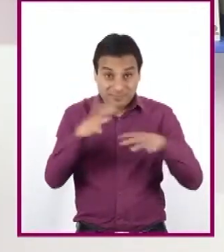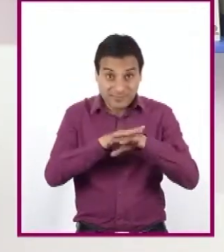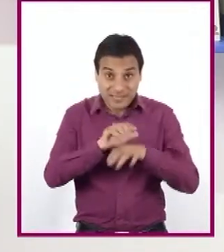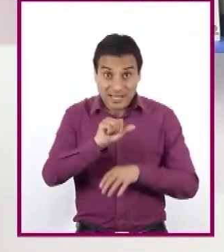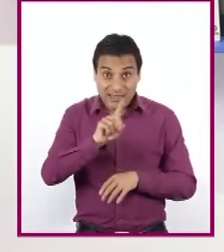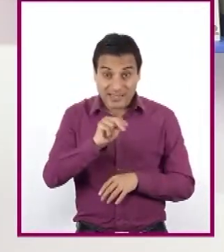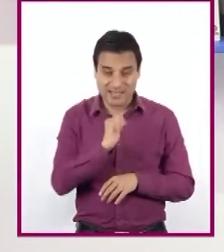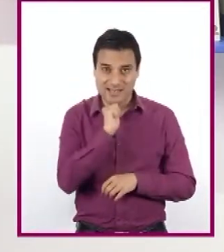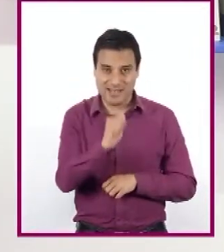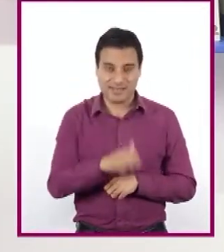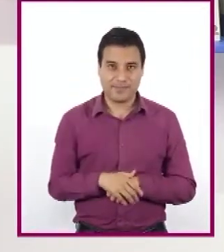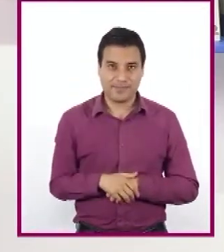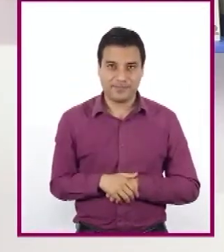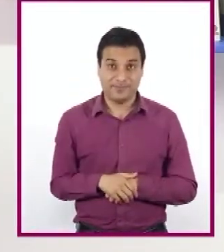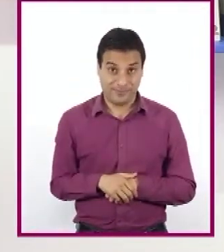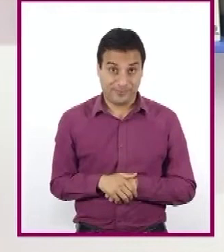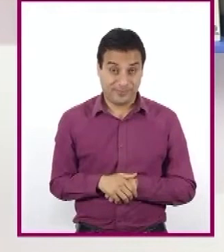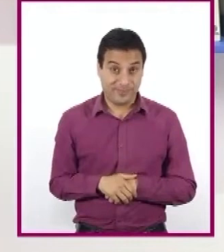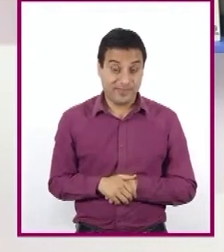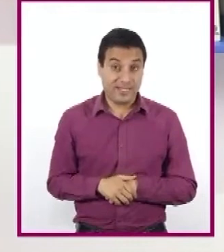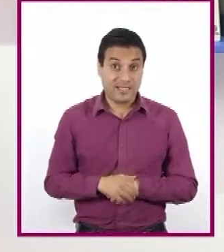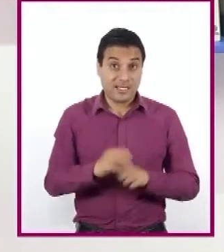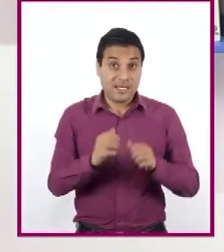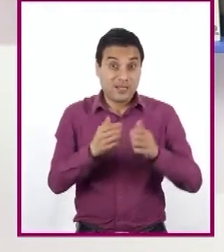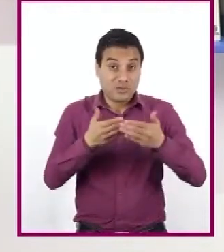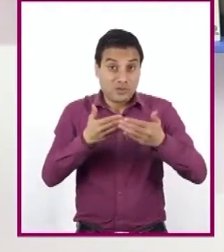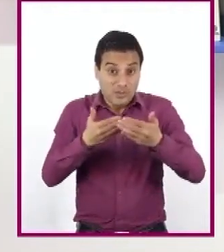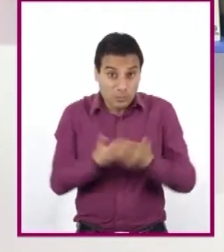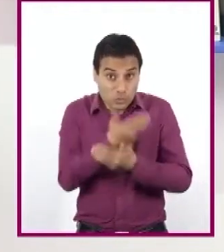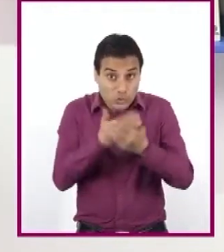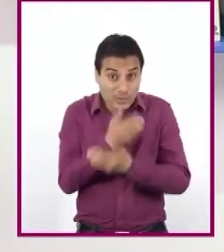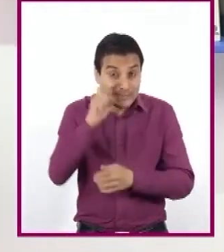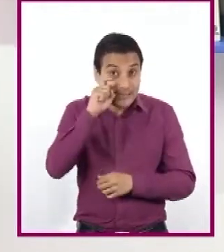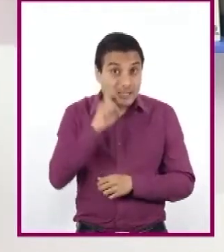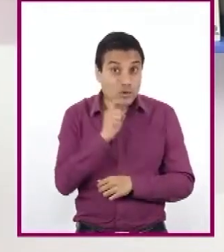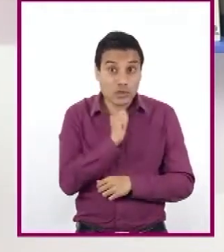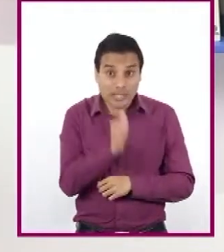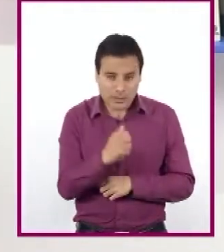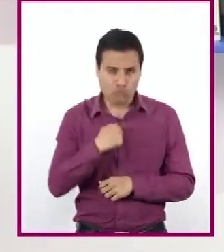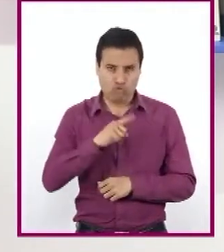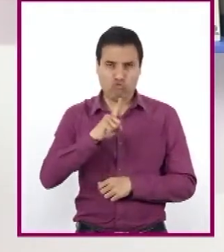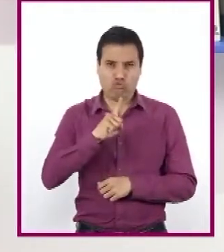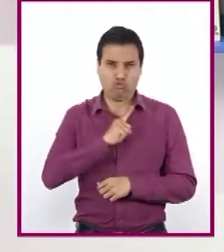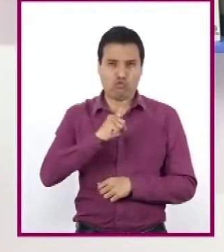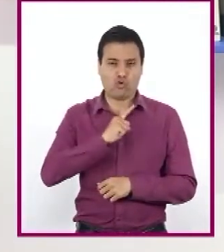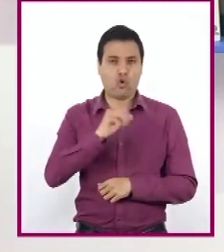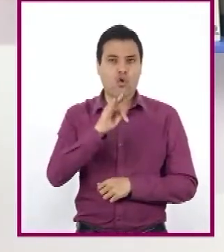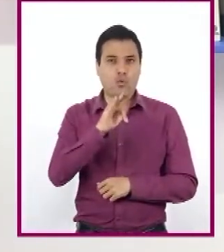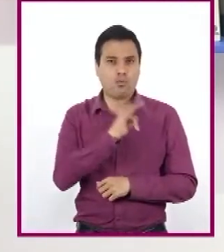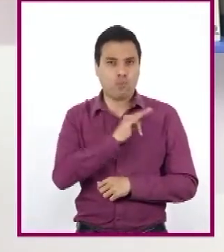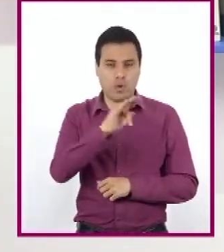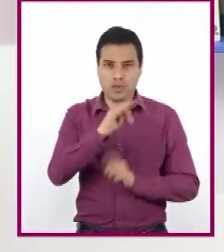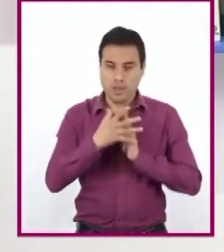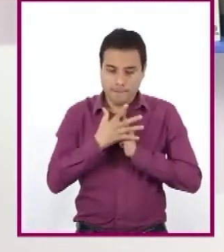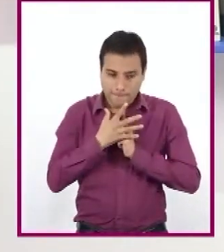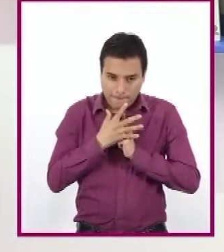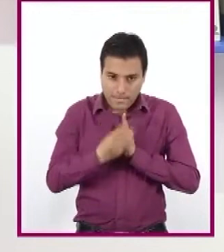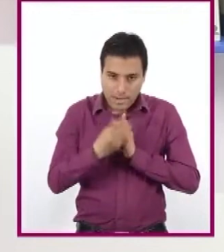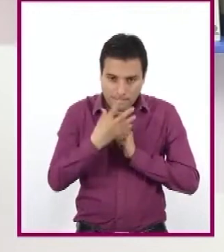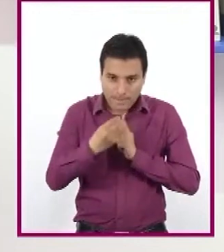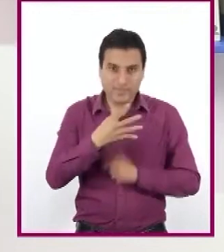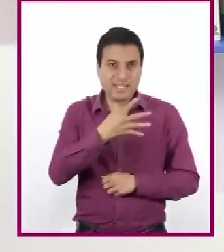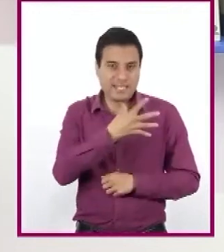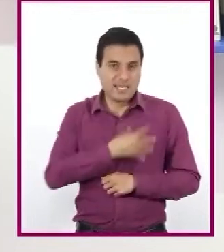asexual ocurre cuando un organismo puede reproducirse solo y da origen a nuevos individuos idénticos al progenitor,